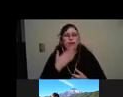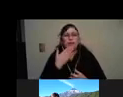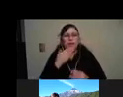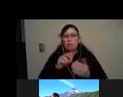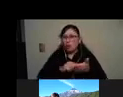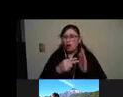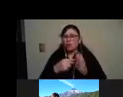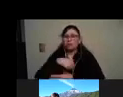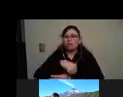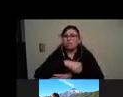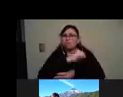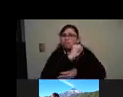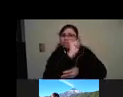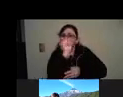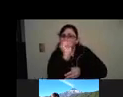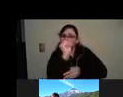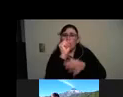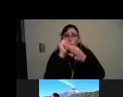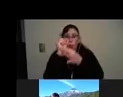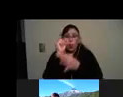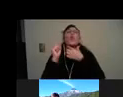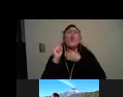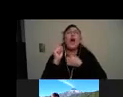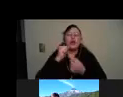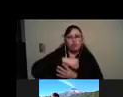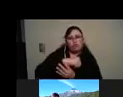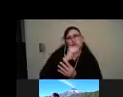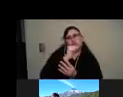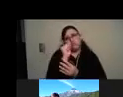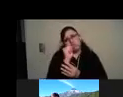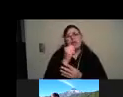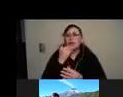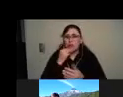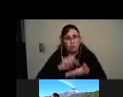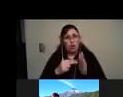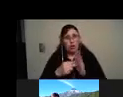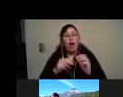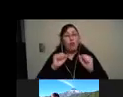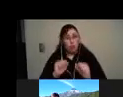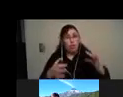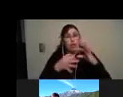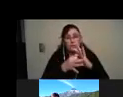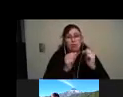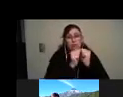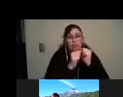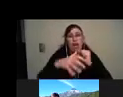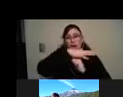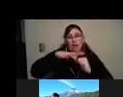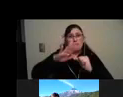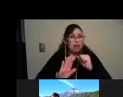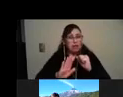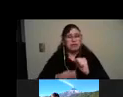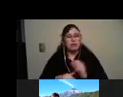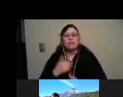Puede ser un componente que puede inferir o asociarse a una parálisis cerebral. Un retraso en la desaparición de